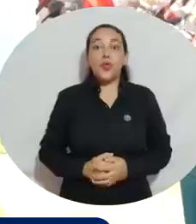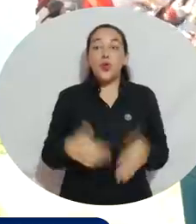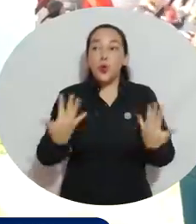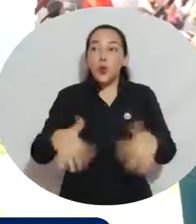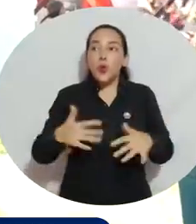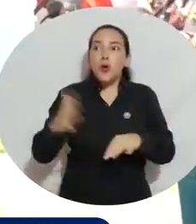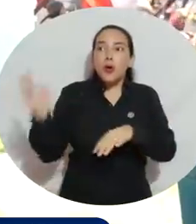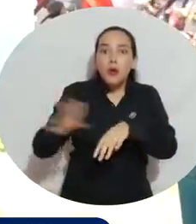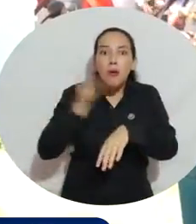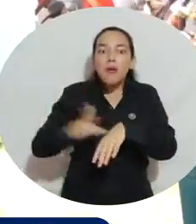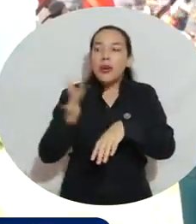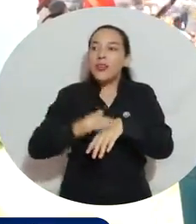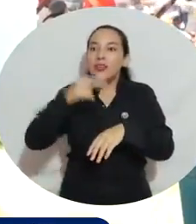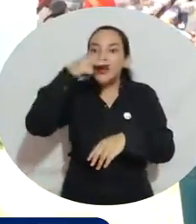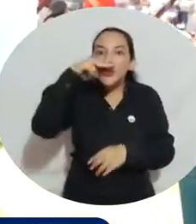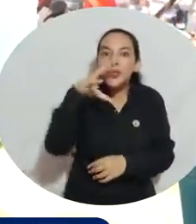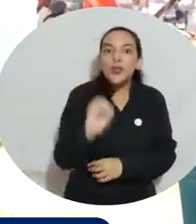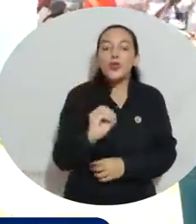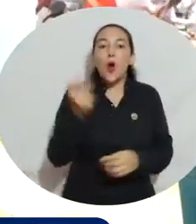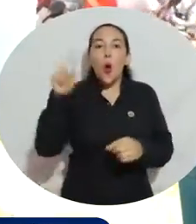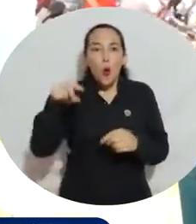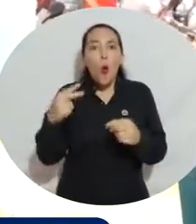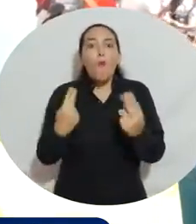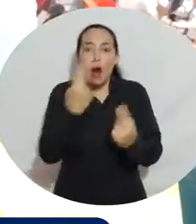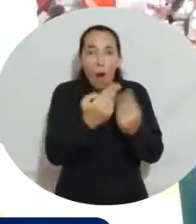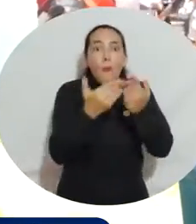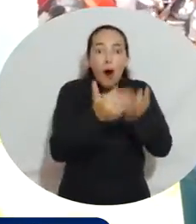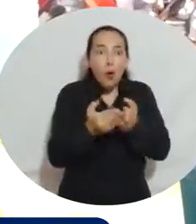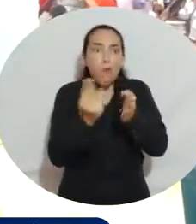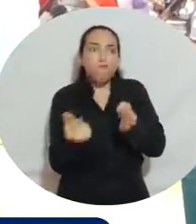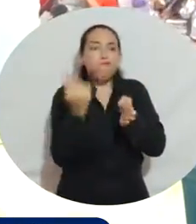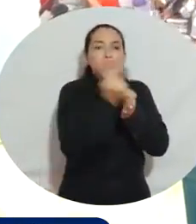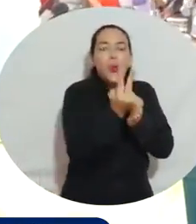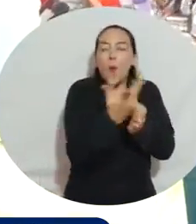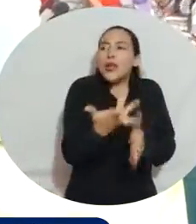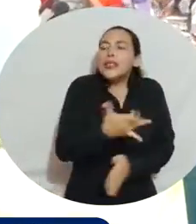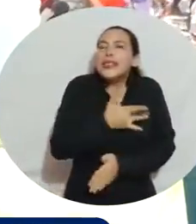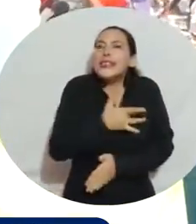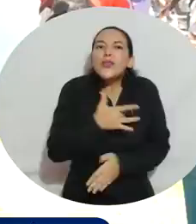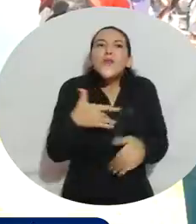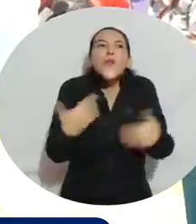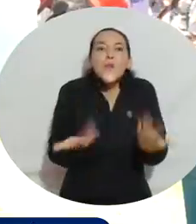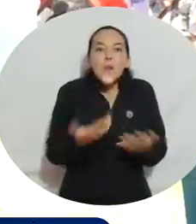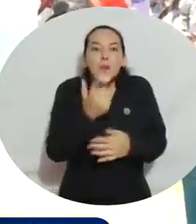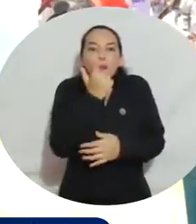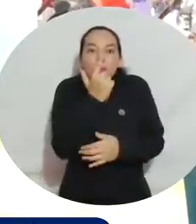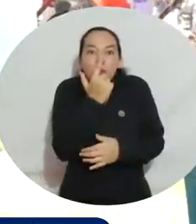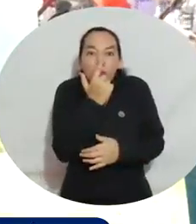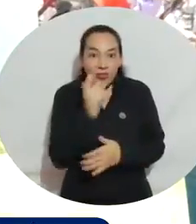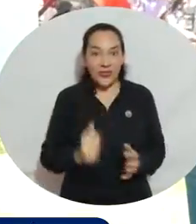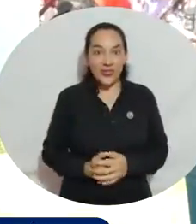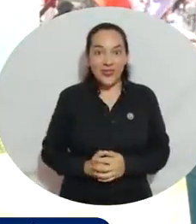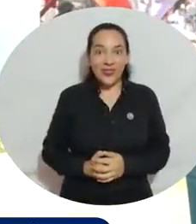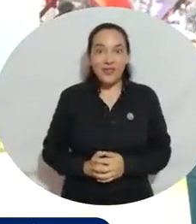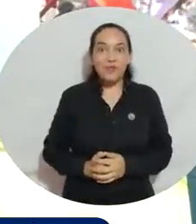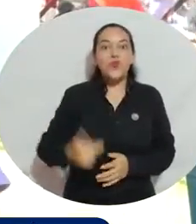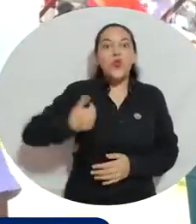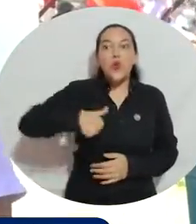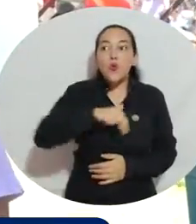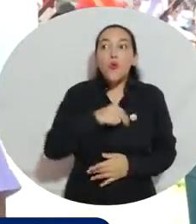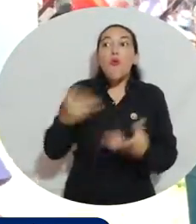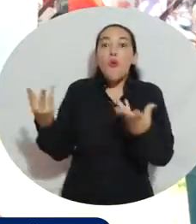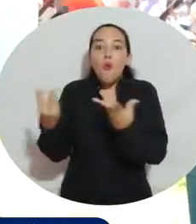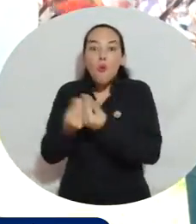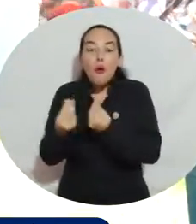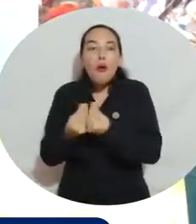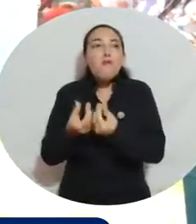niños, los padres se han animado a subirse con los niños, han venido hasta parejas a subirse, solamente por vivir la experiencia, entre comillas, de Venecia, donde nosotros